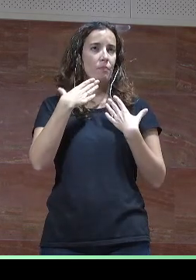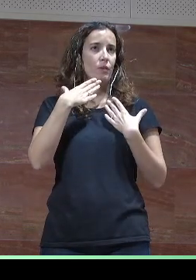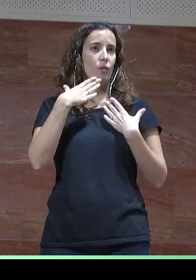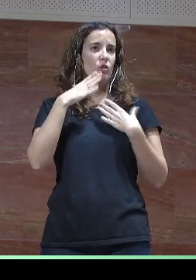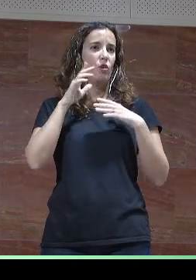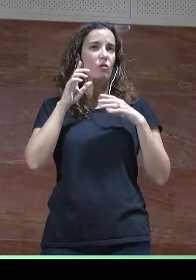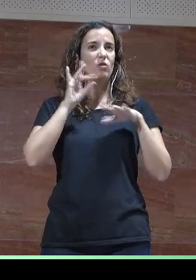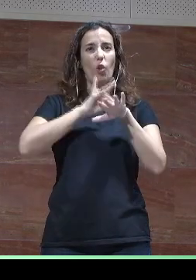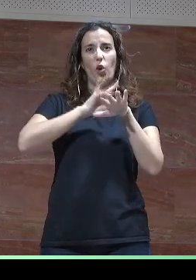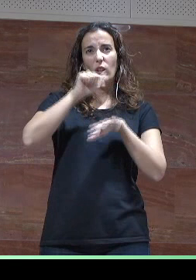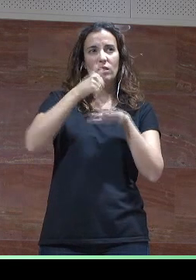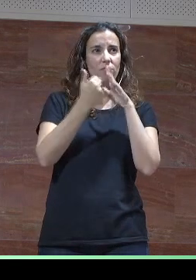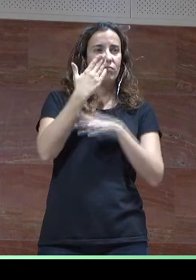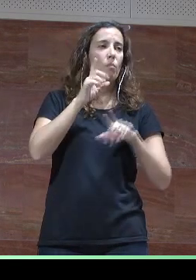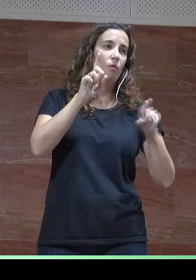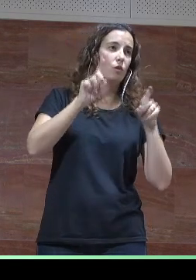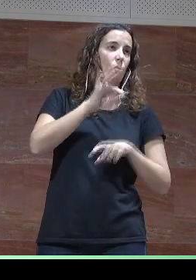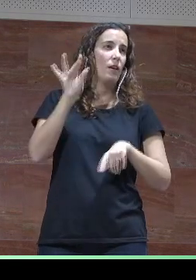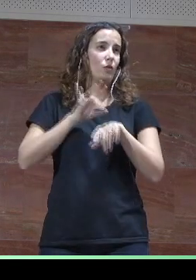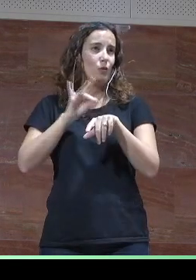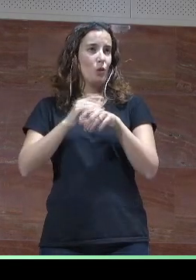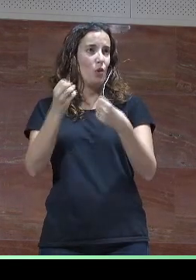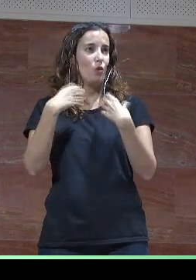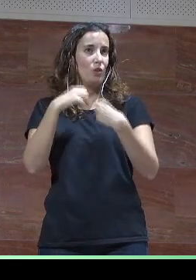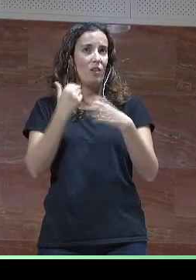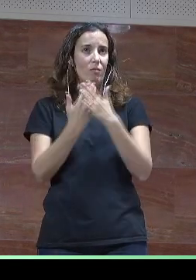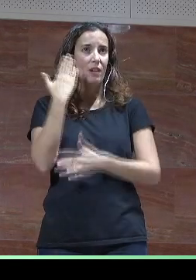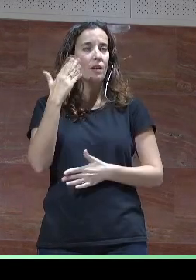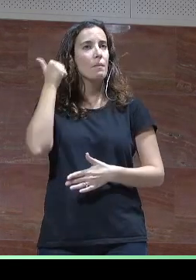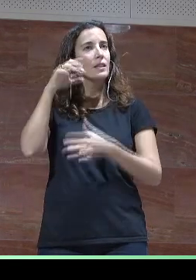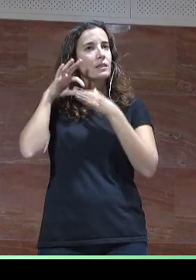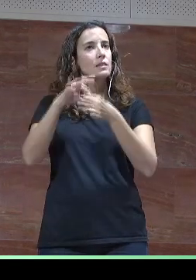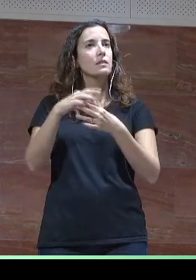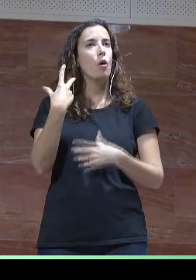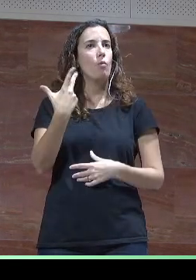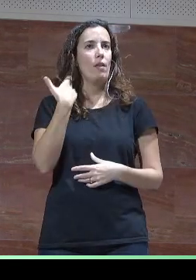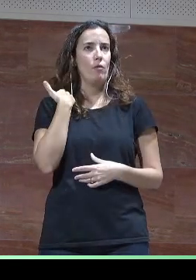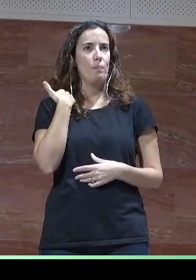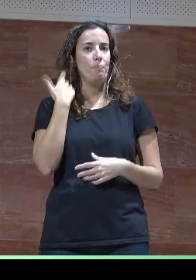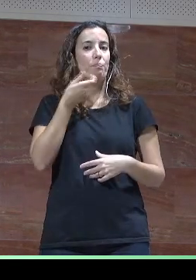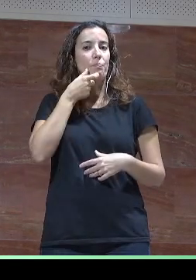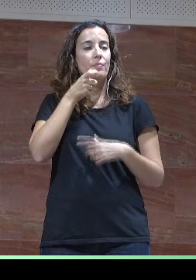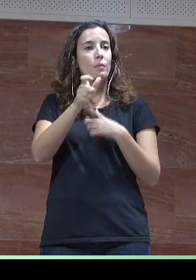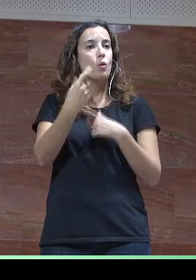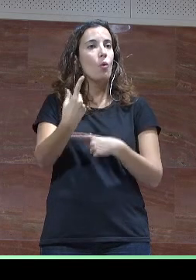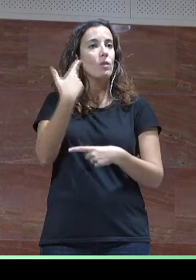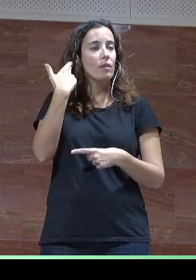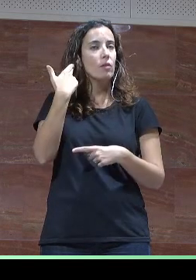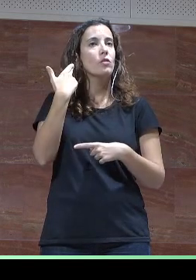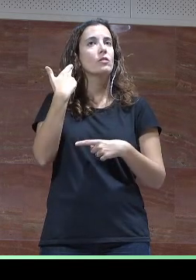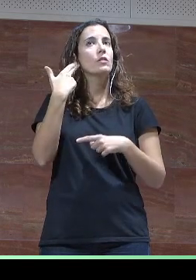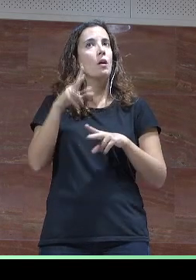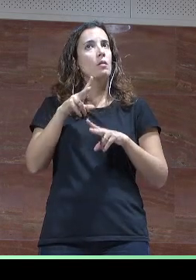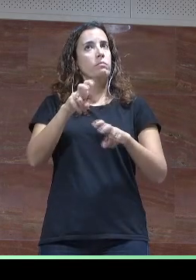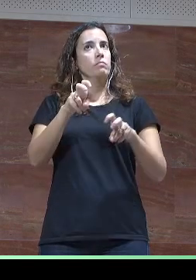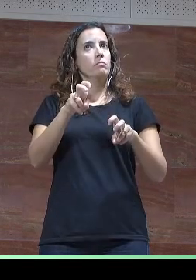esta mañana, el profesor y el doctor, está ligado al término de la jubilación. Y el término de jubilación es un término que inicialmente es